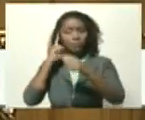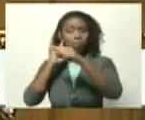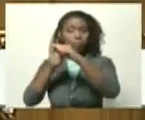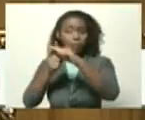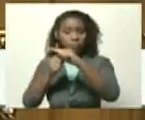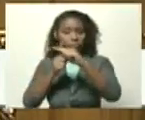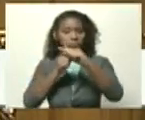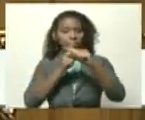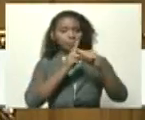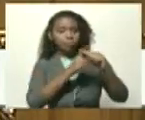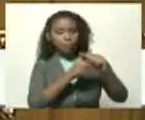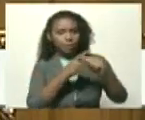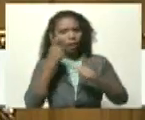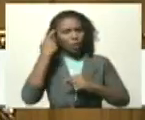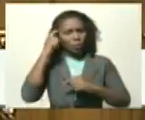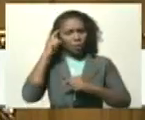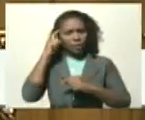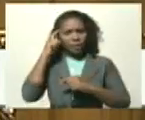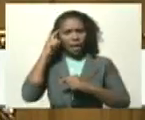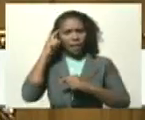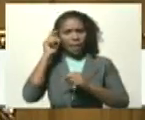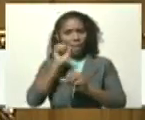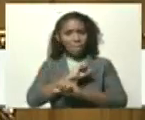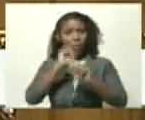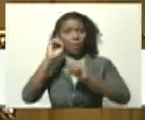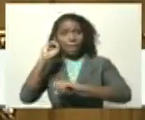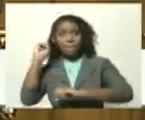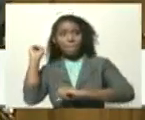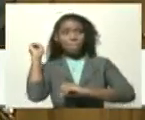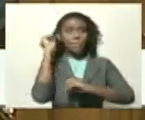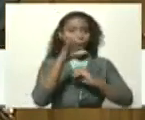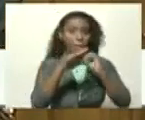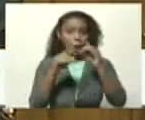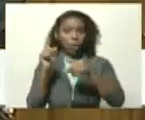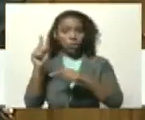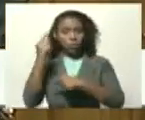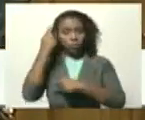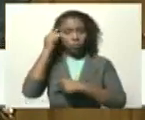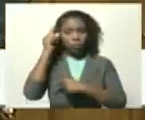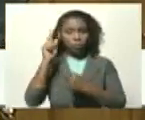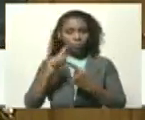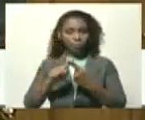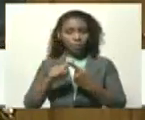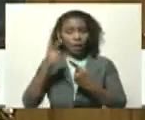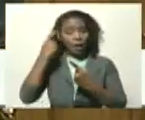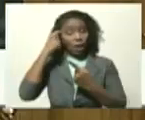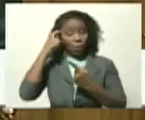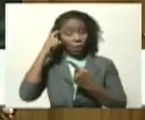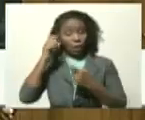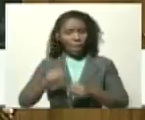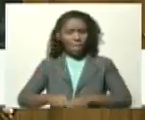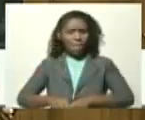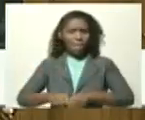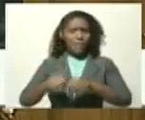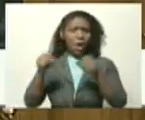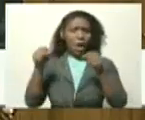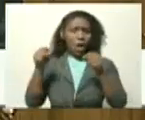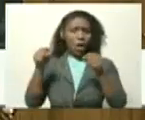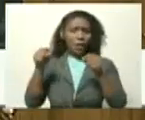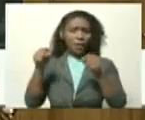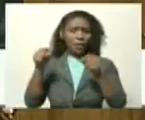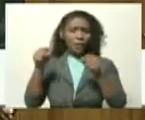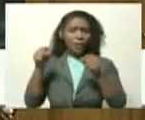Recuerden las amenazas de bombas de esos primeros días. Recuerden la destrucción de la